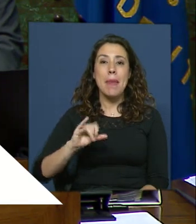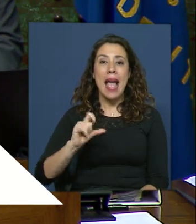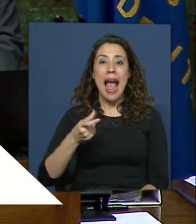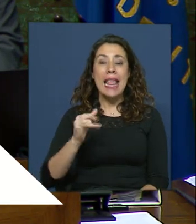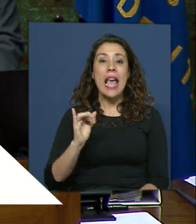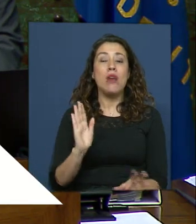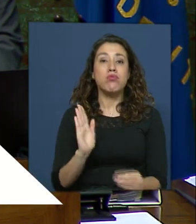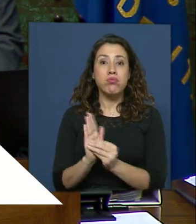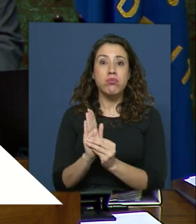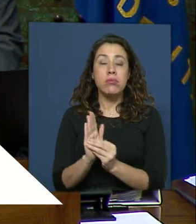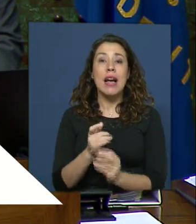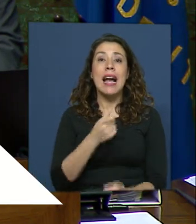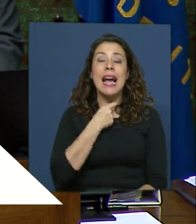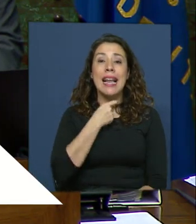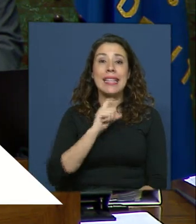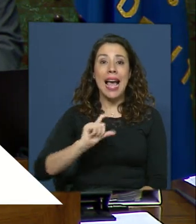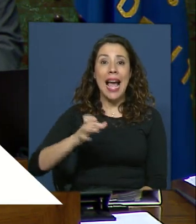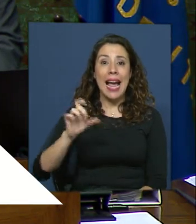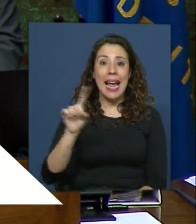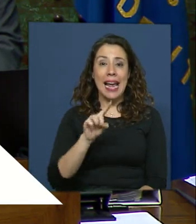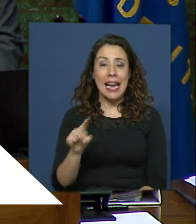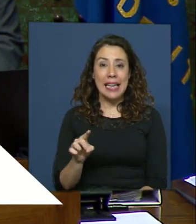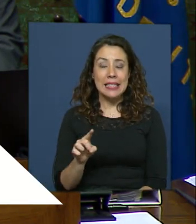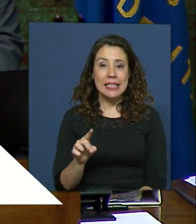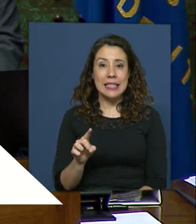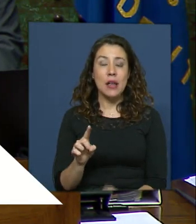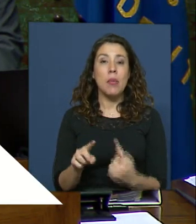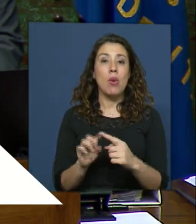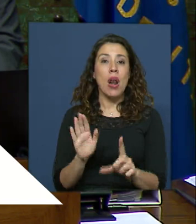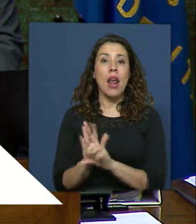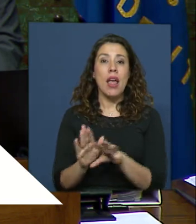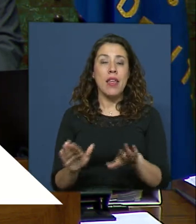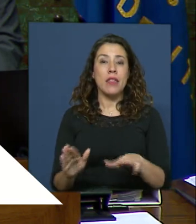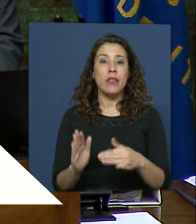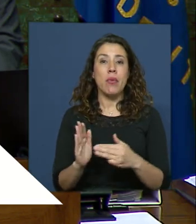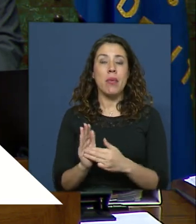garantías explícitas de salud GES, según la ley